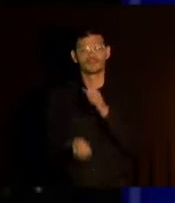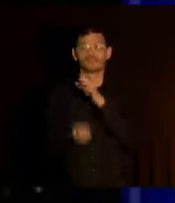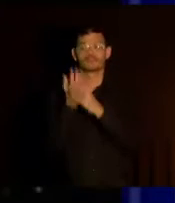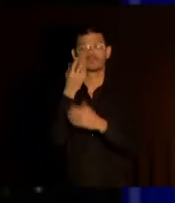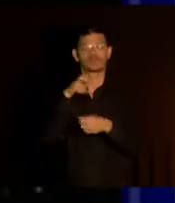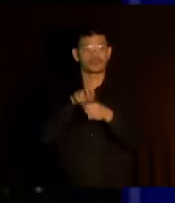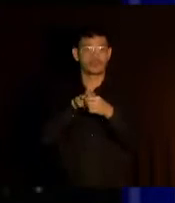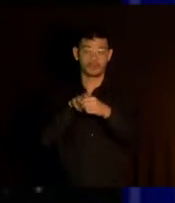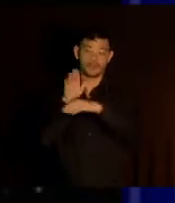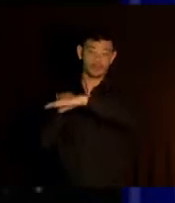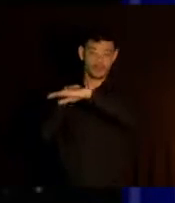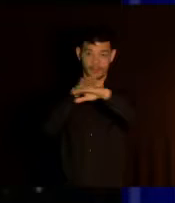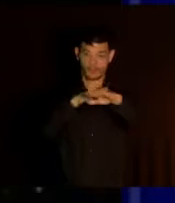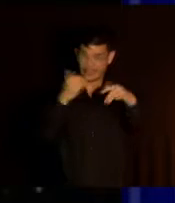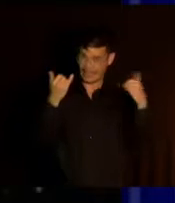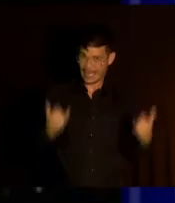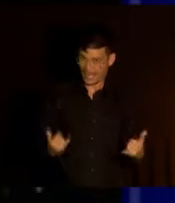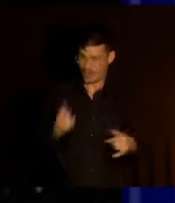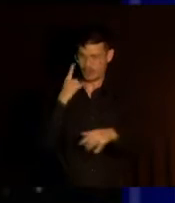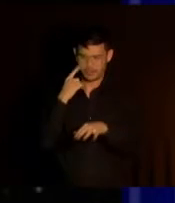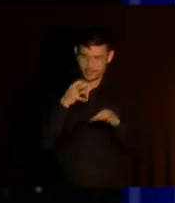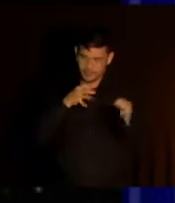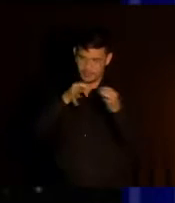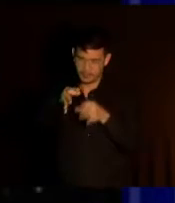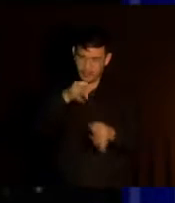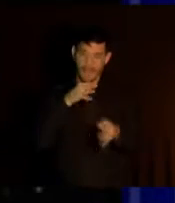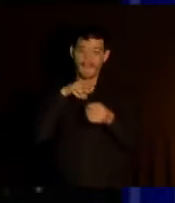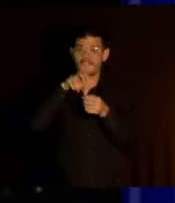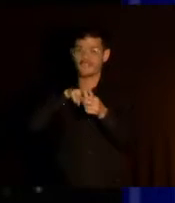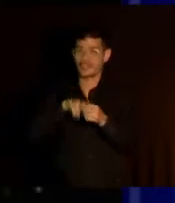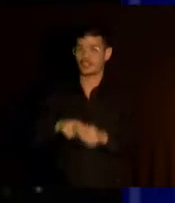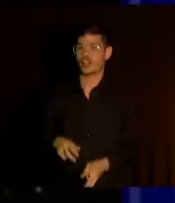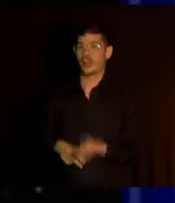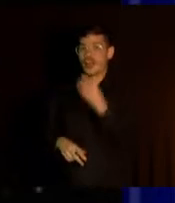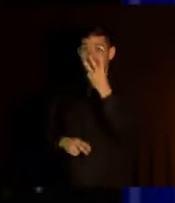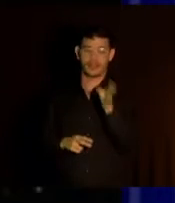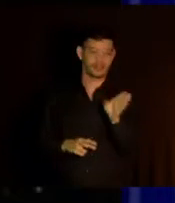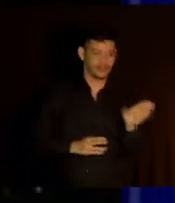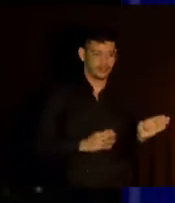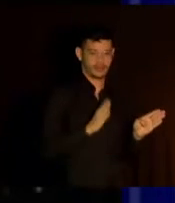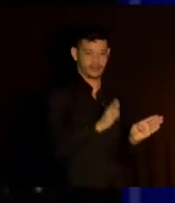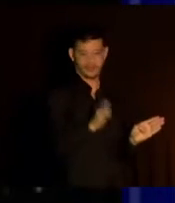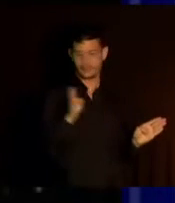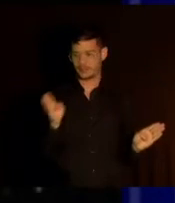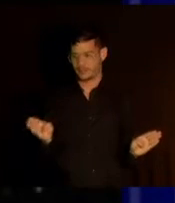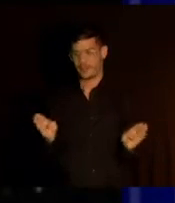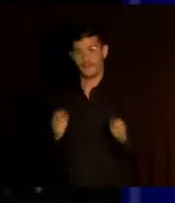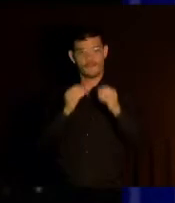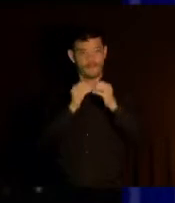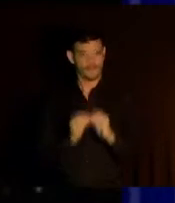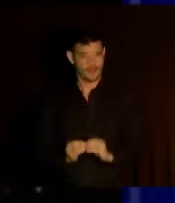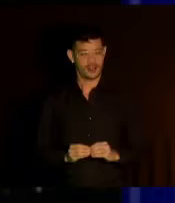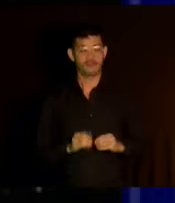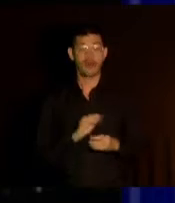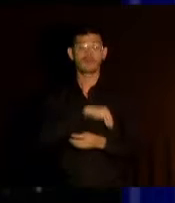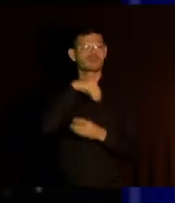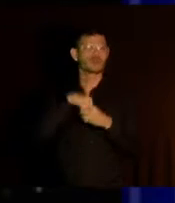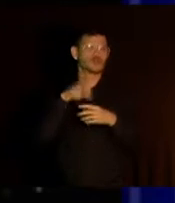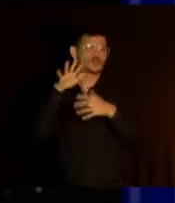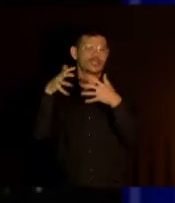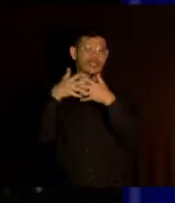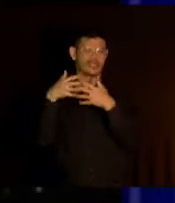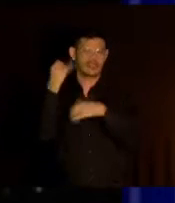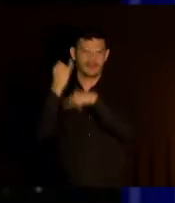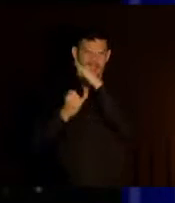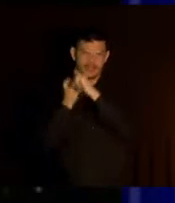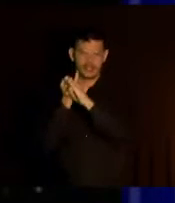tres tipos de federación o tres tipos de deporte que se maneja dentro del sistema paralímpico internacional. Primero son